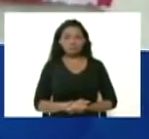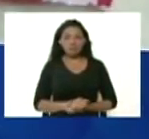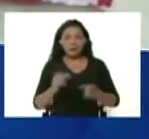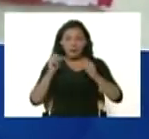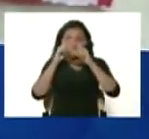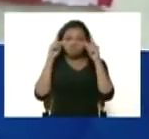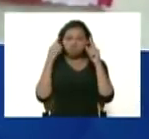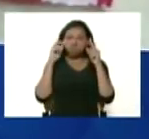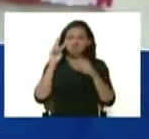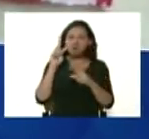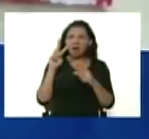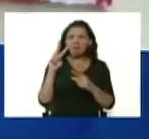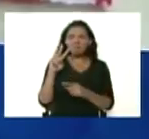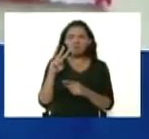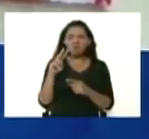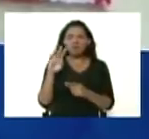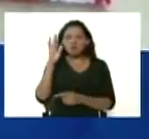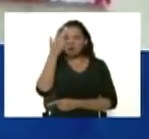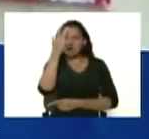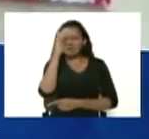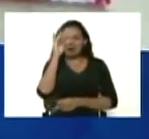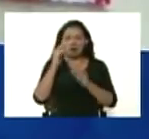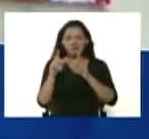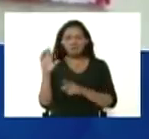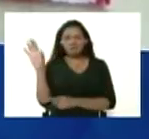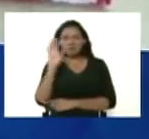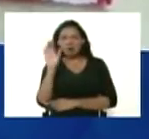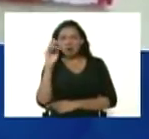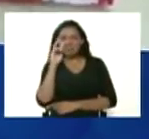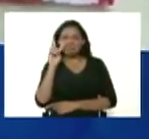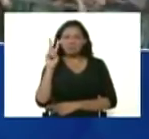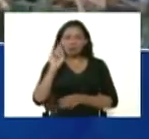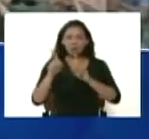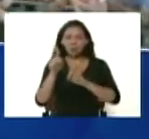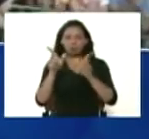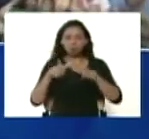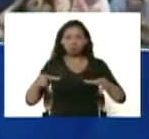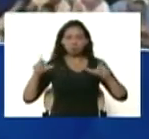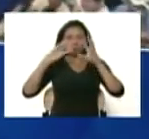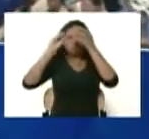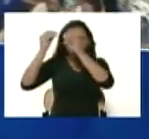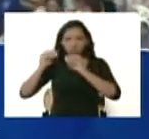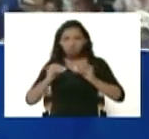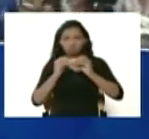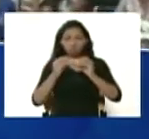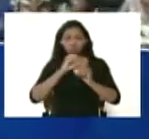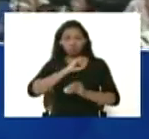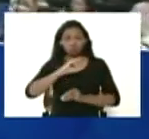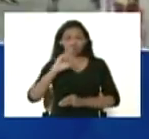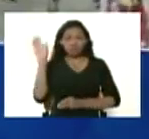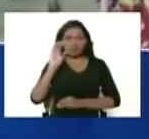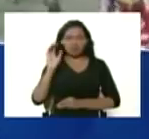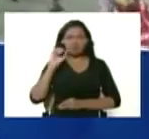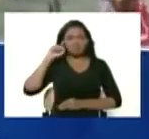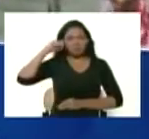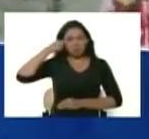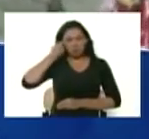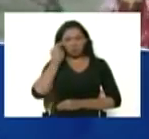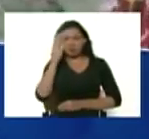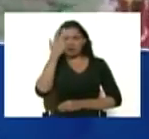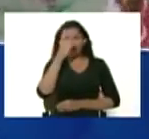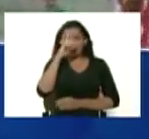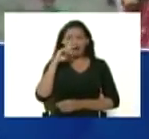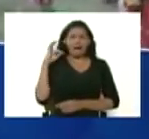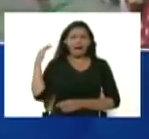Impresionante los carnavales de Caracas, ahí vemos algunas de las carrozas. Yo soy caraqueño y recuerdo los carnavales de hace